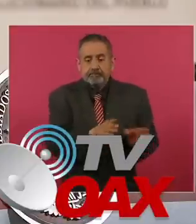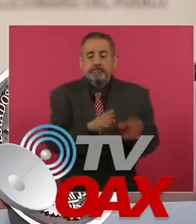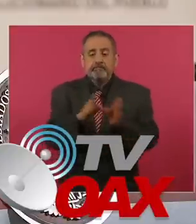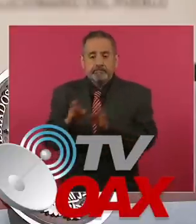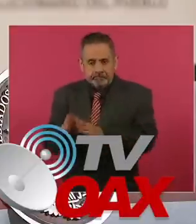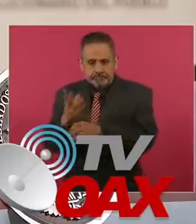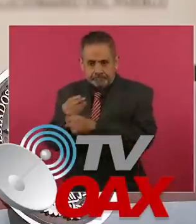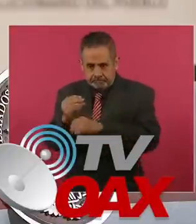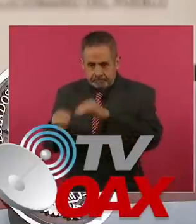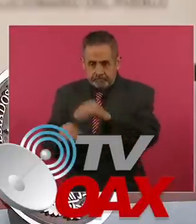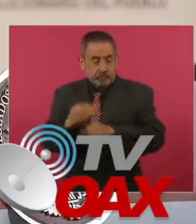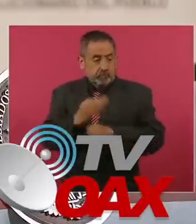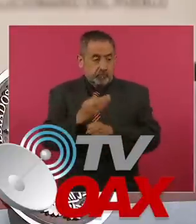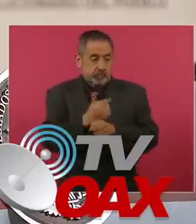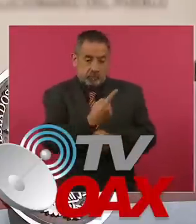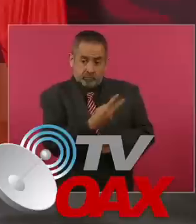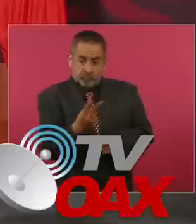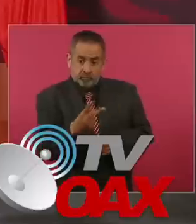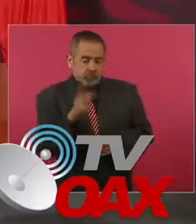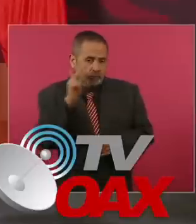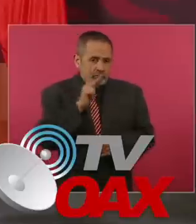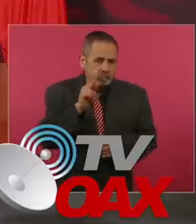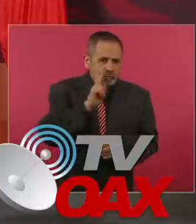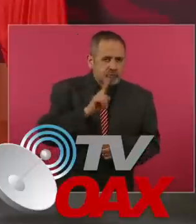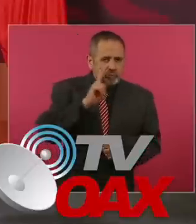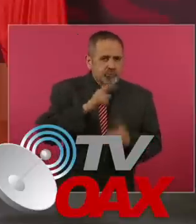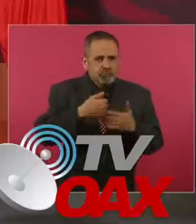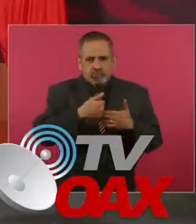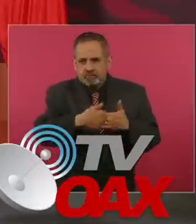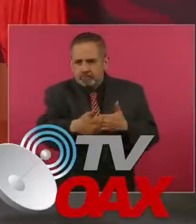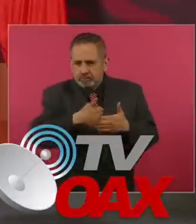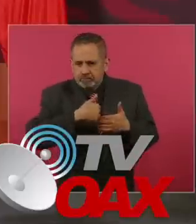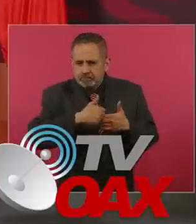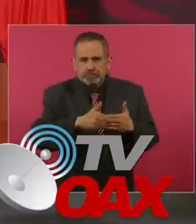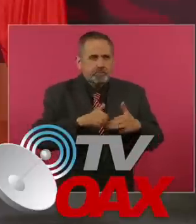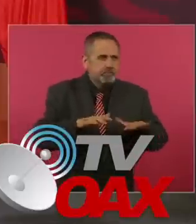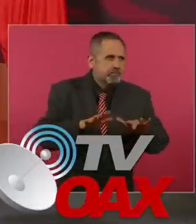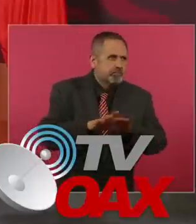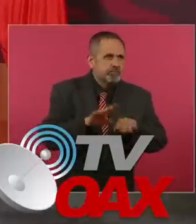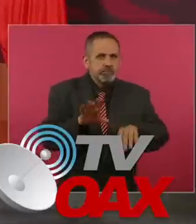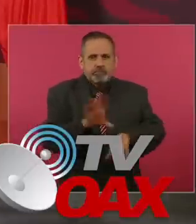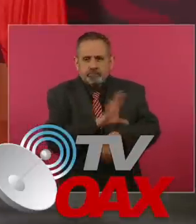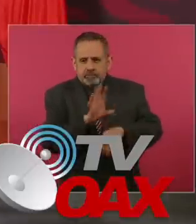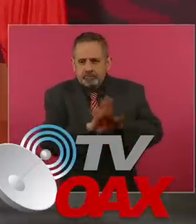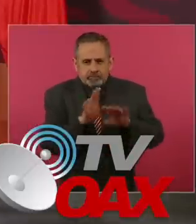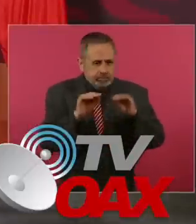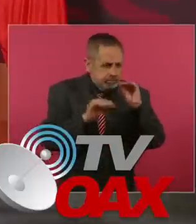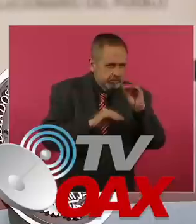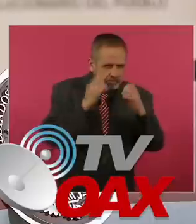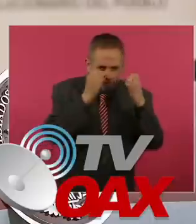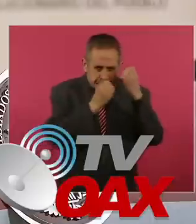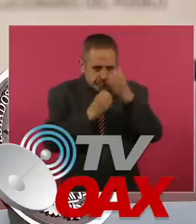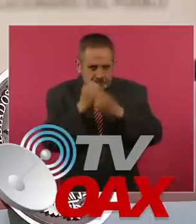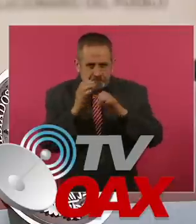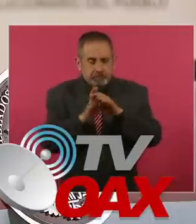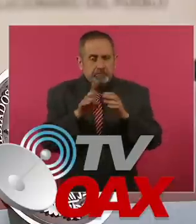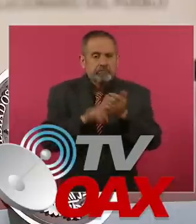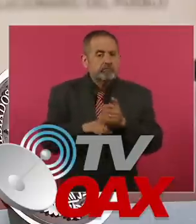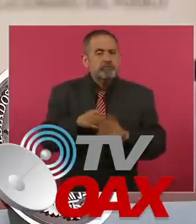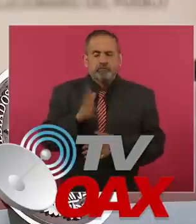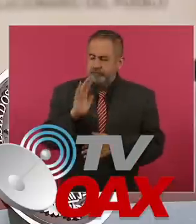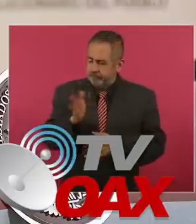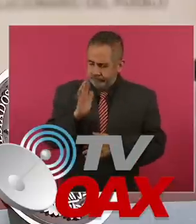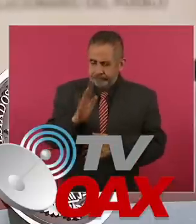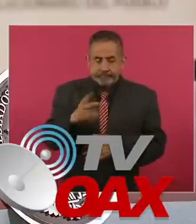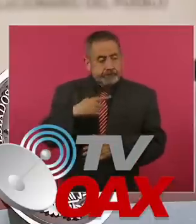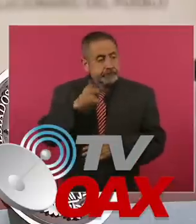de pruebas. Ya tenemos una primera fase de pruebas en sitio terminadas, donde